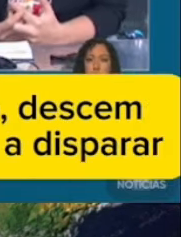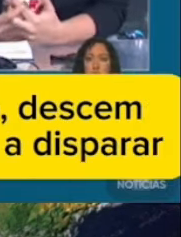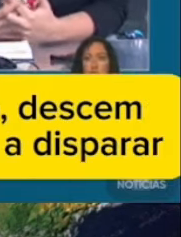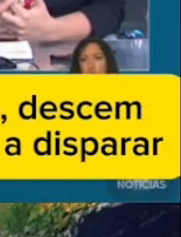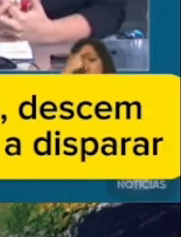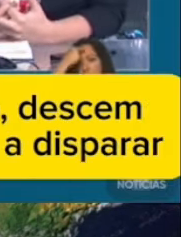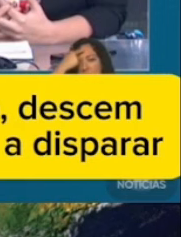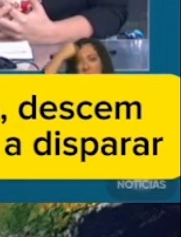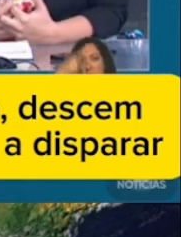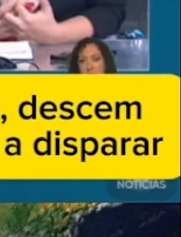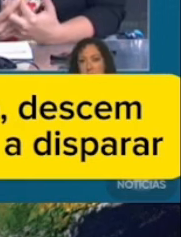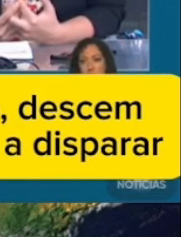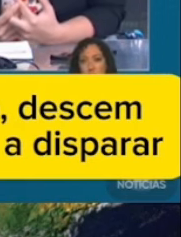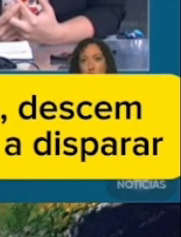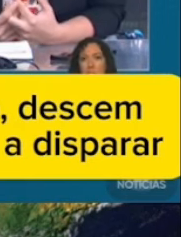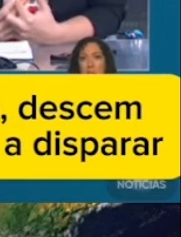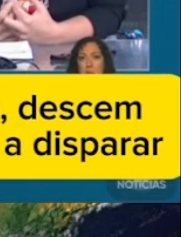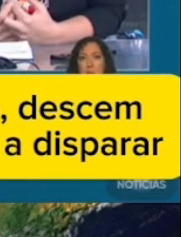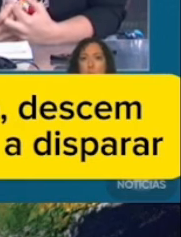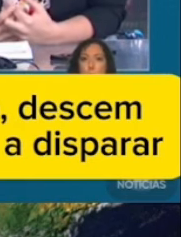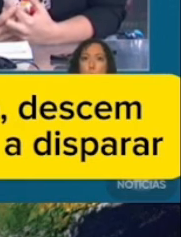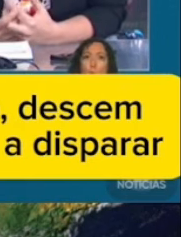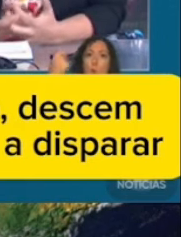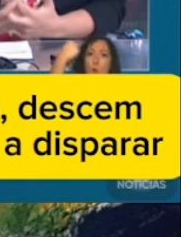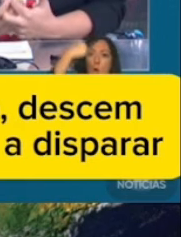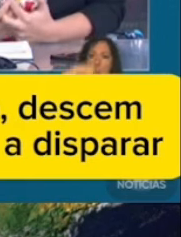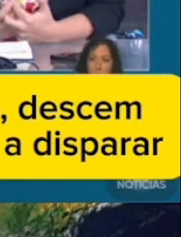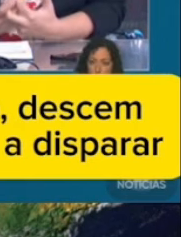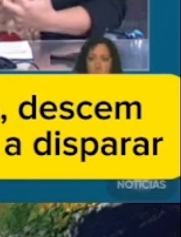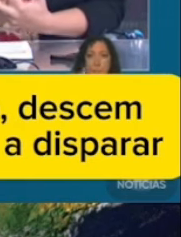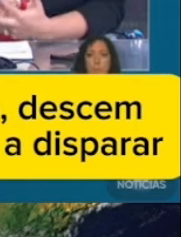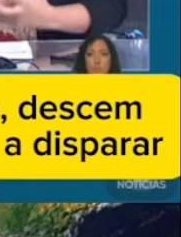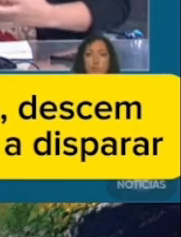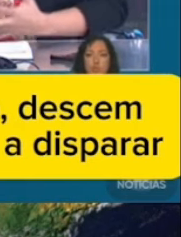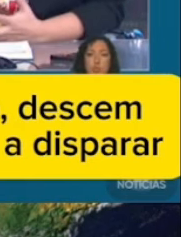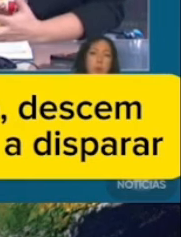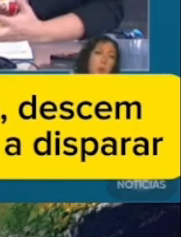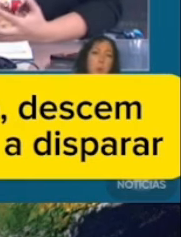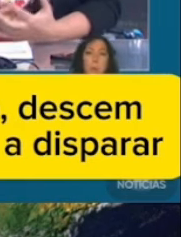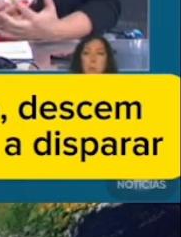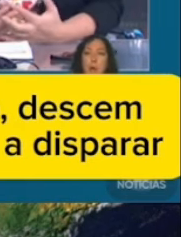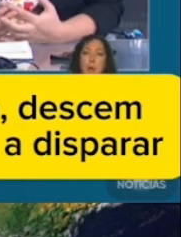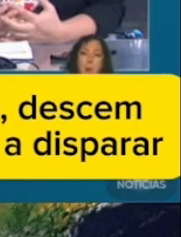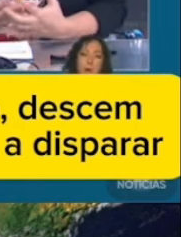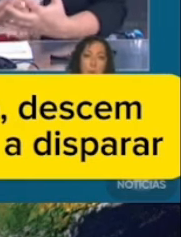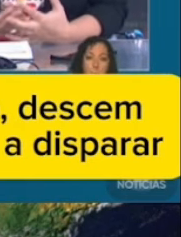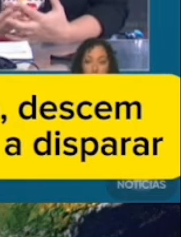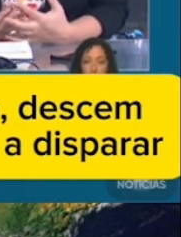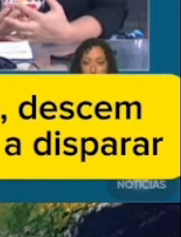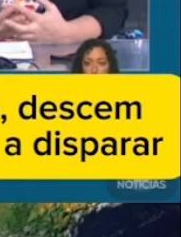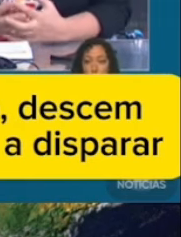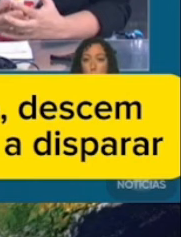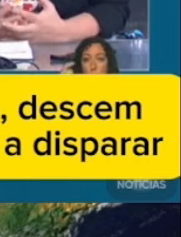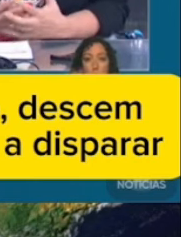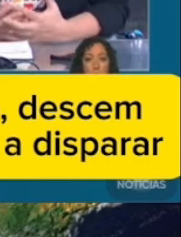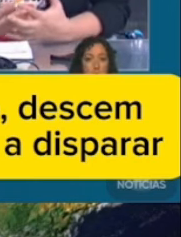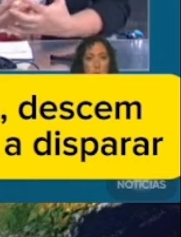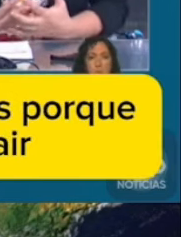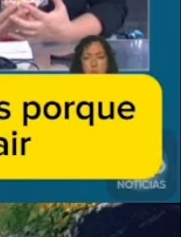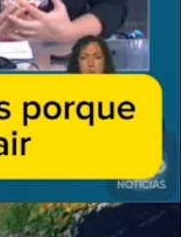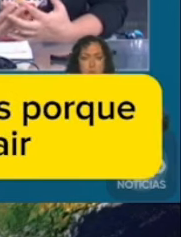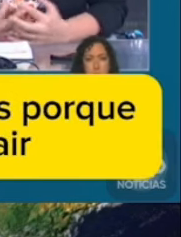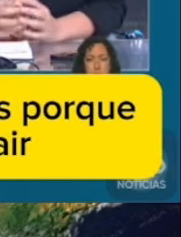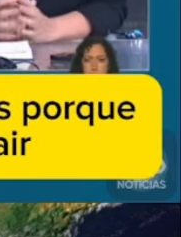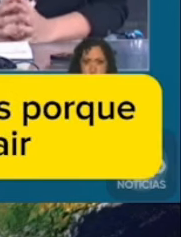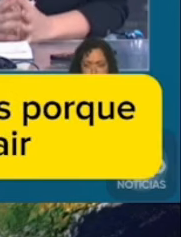estación. Cuando decide, se bajan algunos pasajeros y es ahí cuando uno de ellos empieza a disparar y mantiene